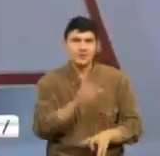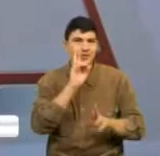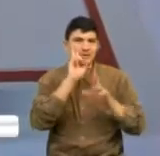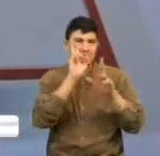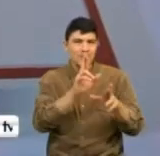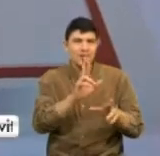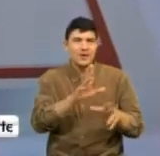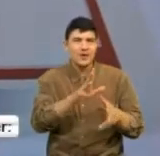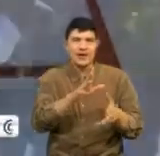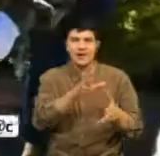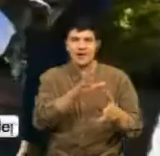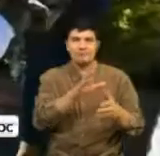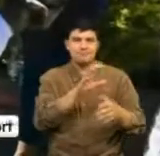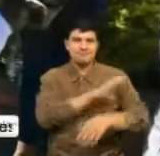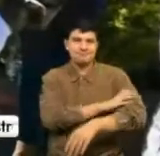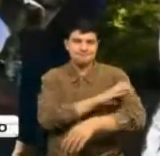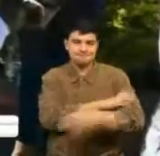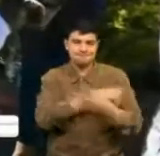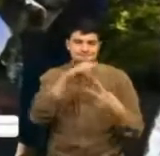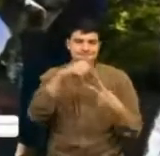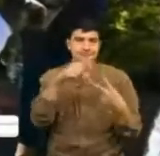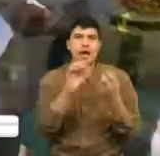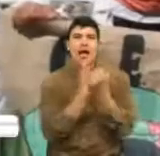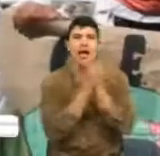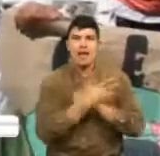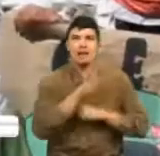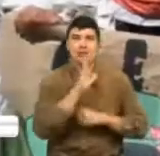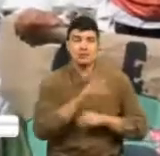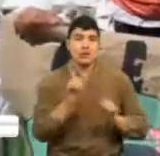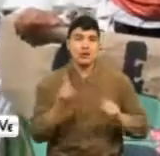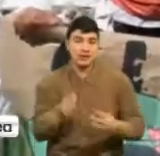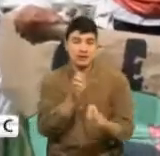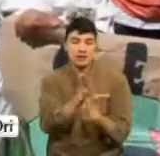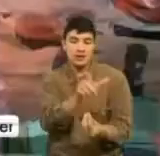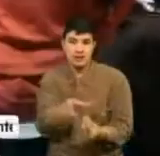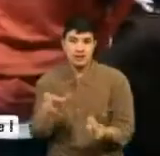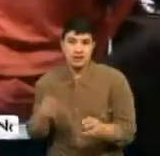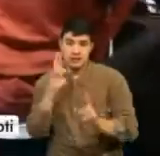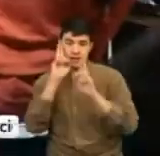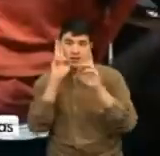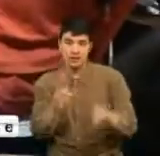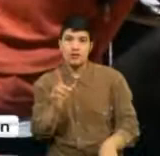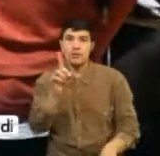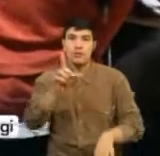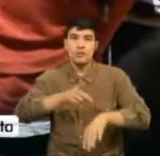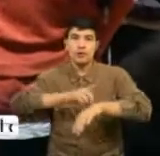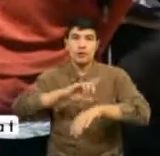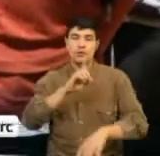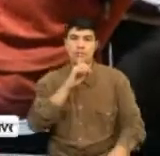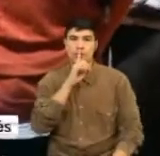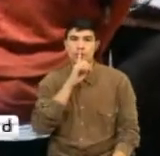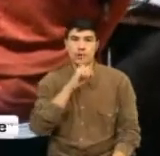Turbay y de igual manera se honró la memoria de las víctimas con un sentido minuto de silencio.